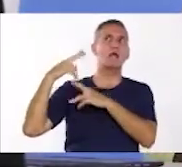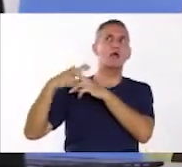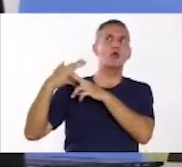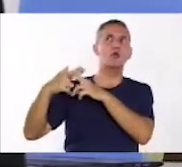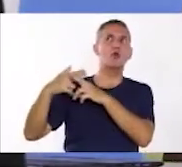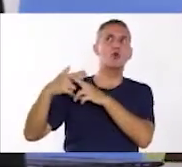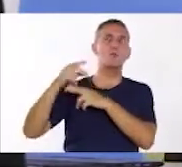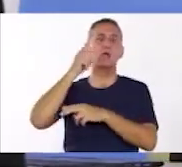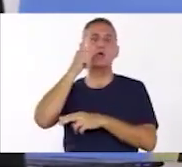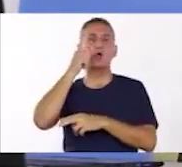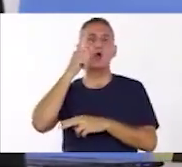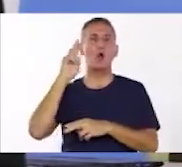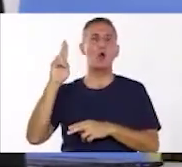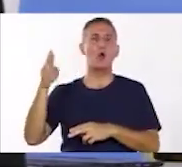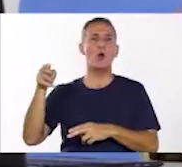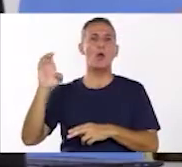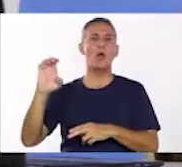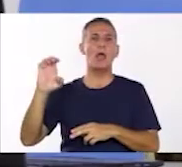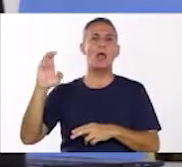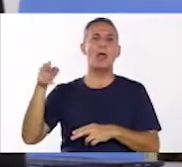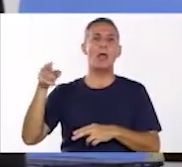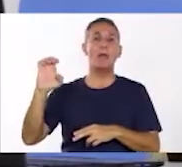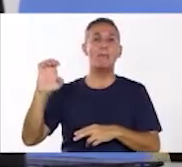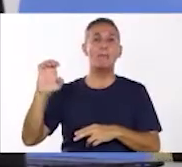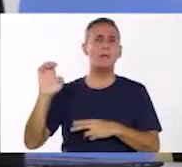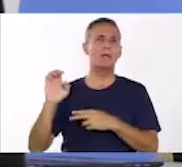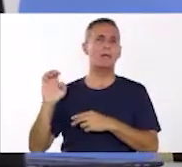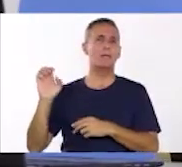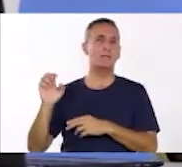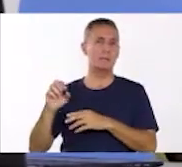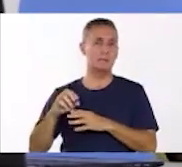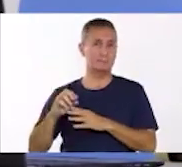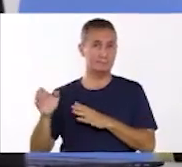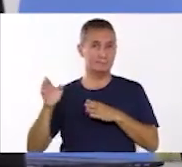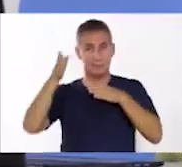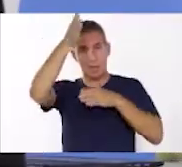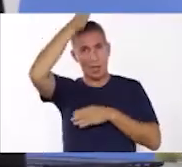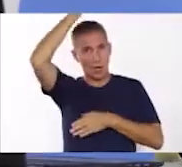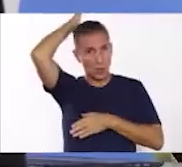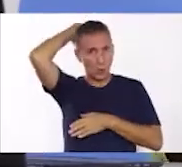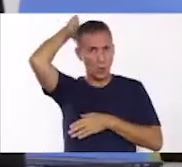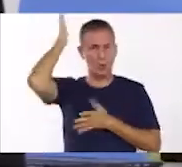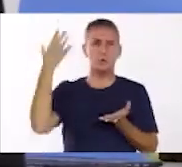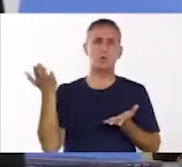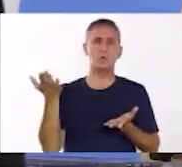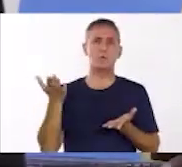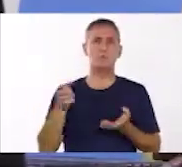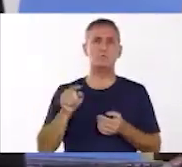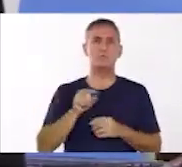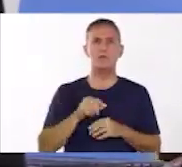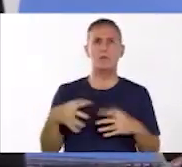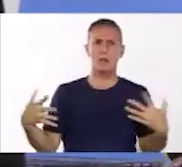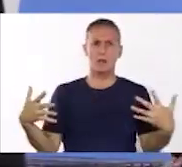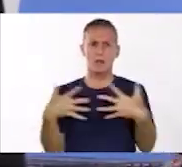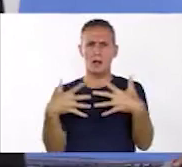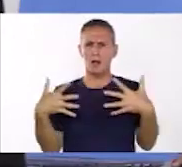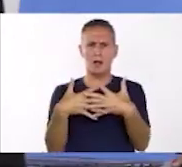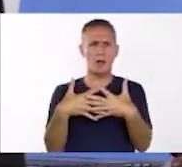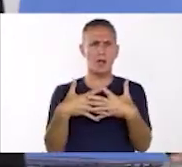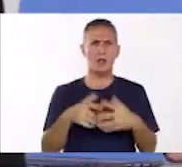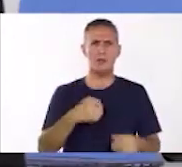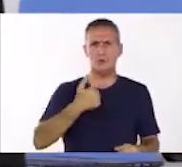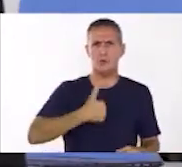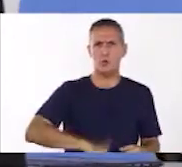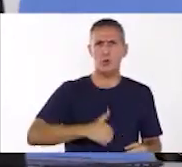Romano. Bien, pero ¿qué pasa con Pepe Romano y con las hijas de Bernarda